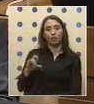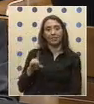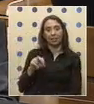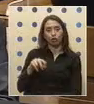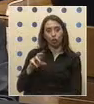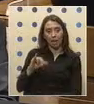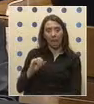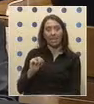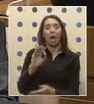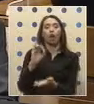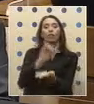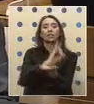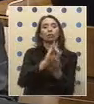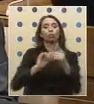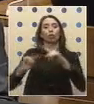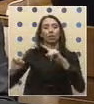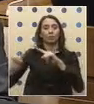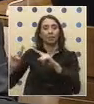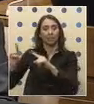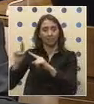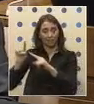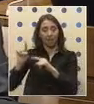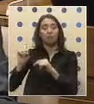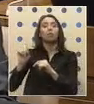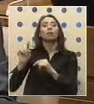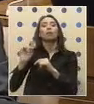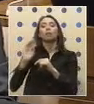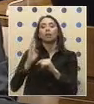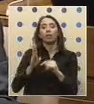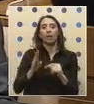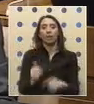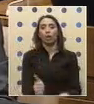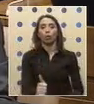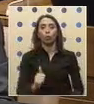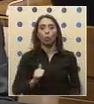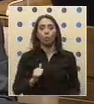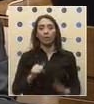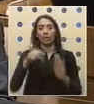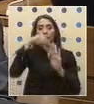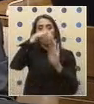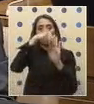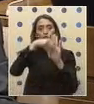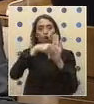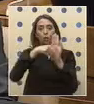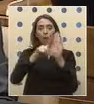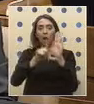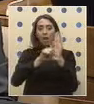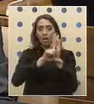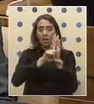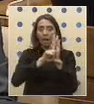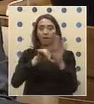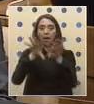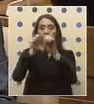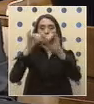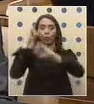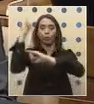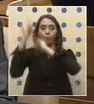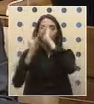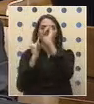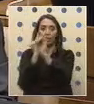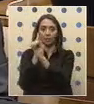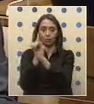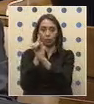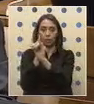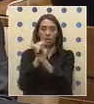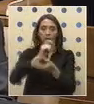órganos de administración del Estado deberán dar debido cumplimiento a las normas legales, tratados internacionales